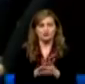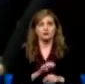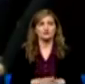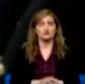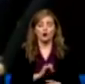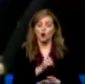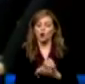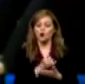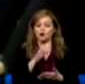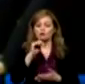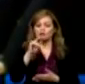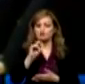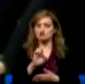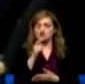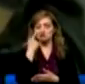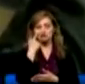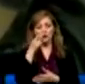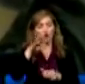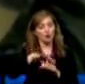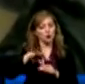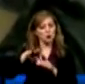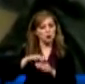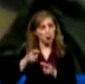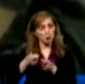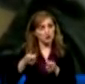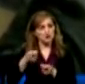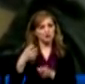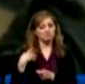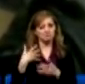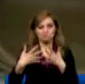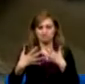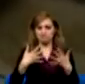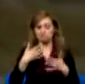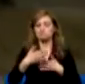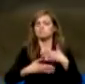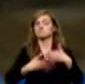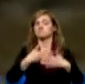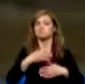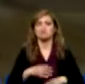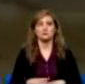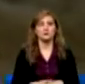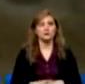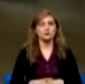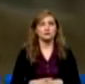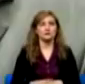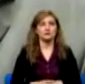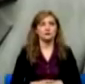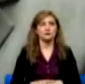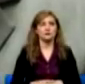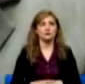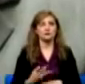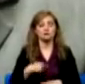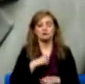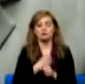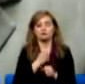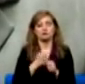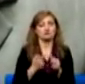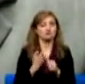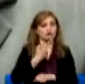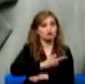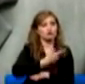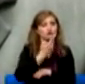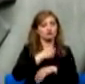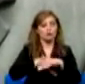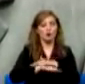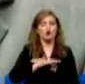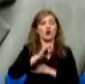si es procedente un nuevo conteo de votos, pero garantiza la transparencia del proceso. Nosotros hemos venido trabajando desde el primer día que entramos a